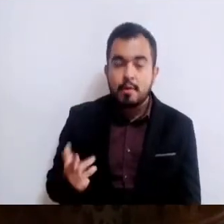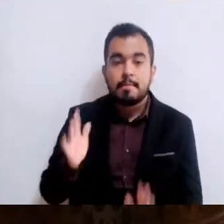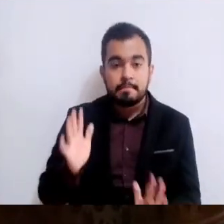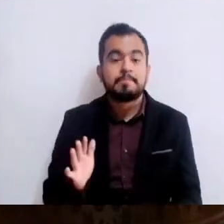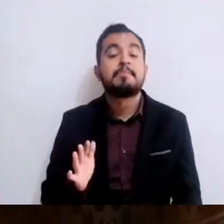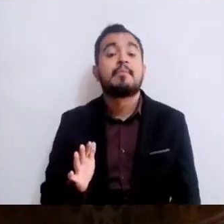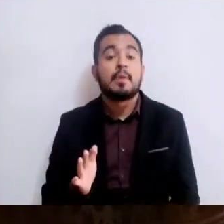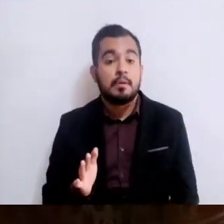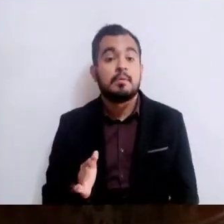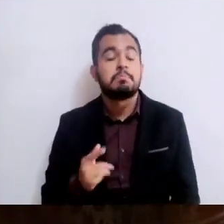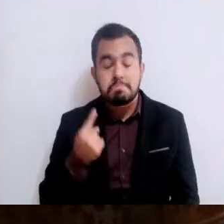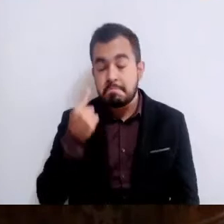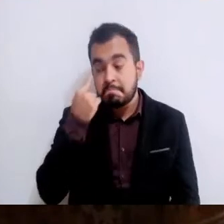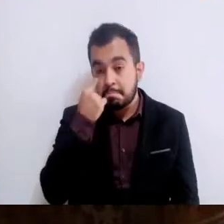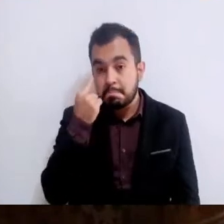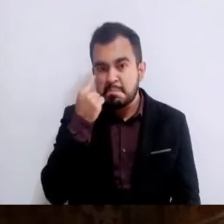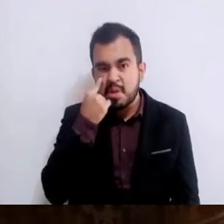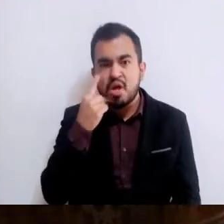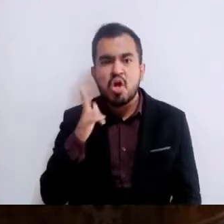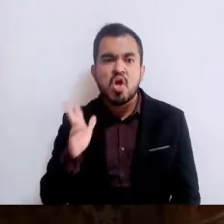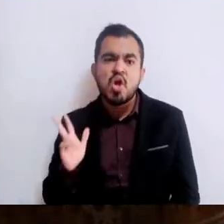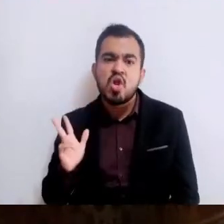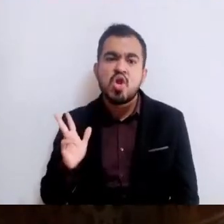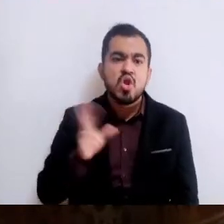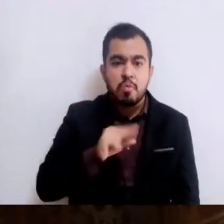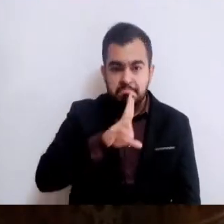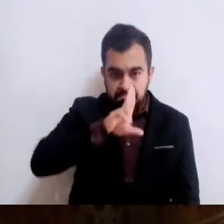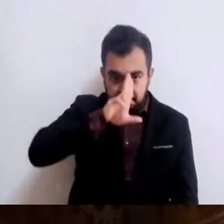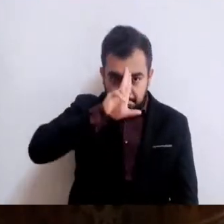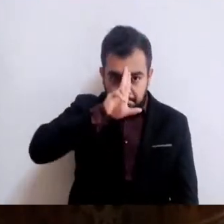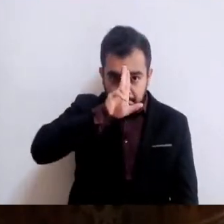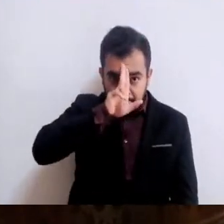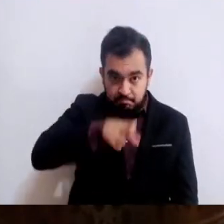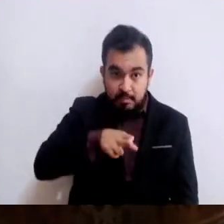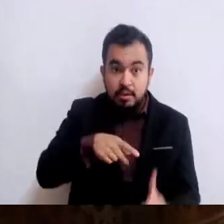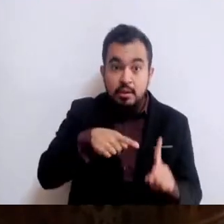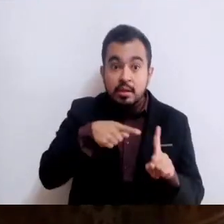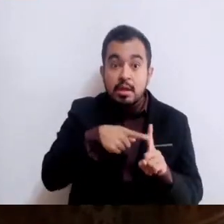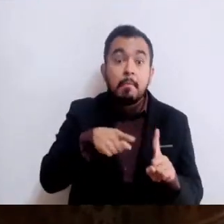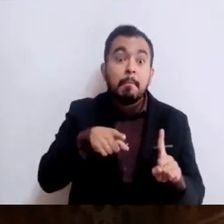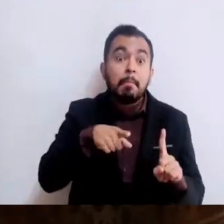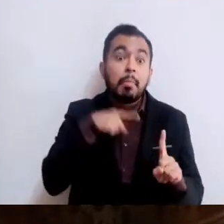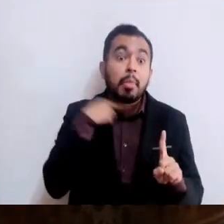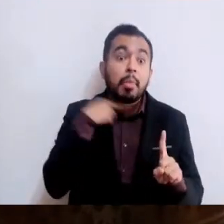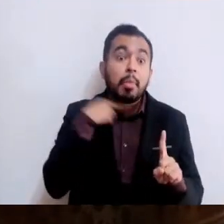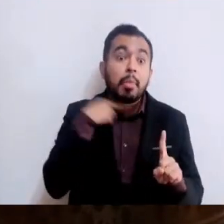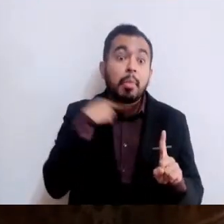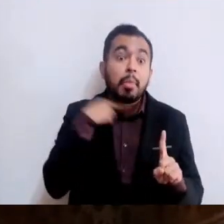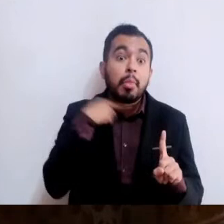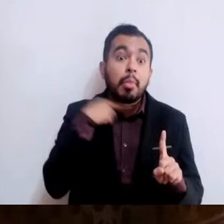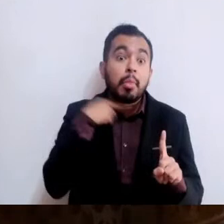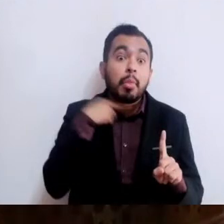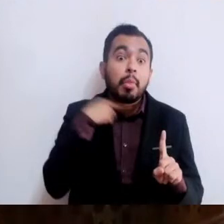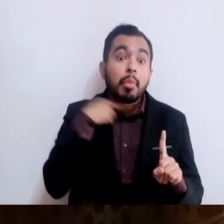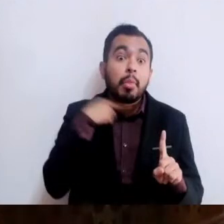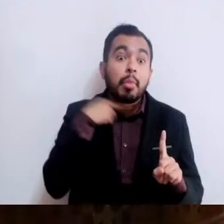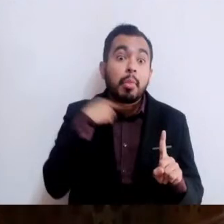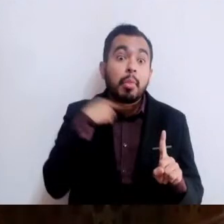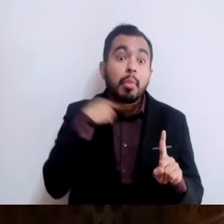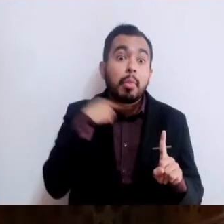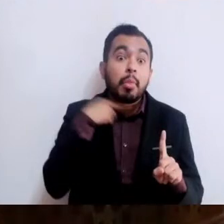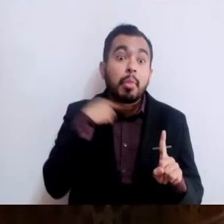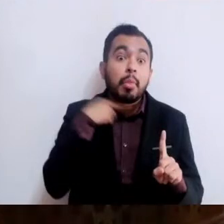sistemáticamente se impide la comunicación entre el menor y el otro progenitor, por lo que esta disposición se aplica de